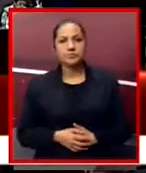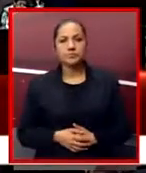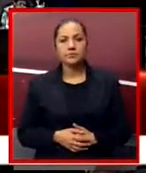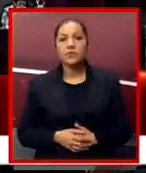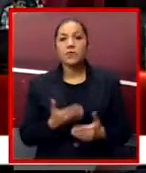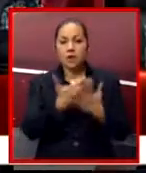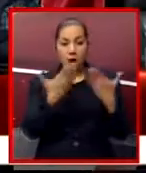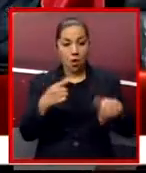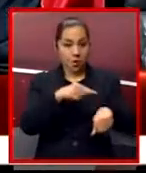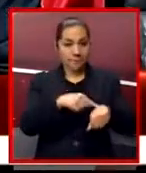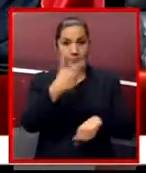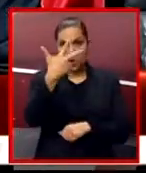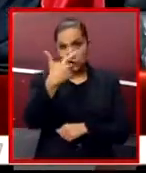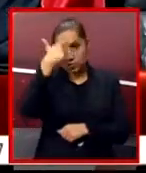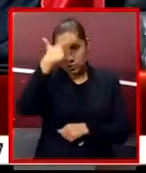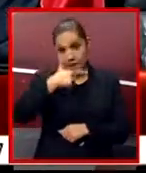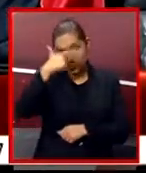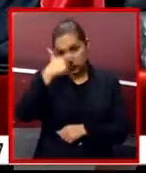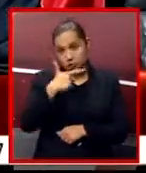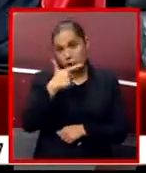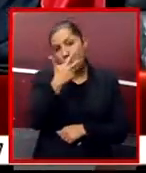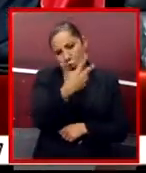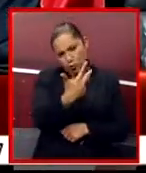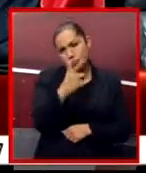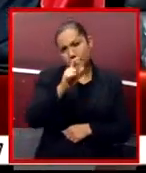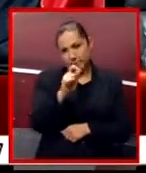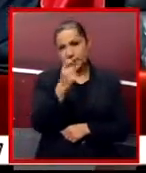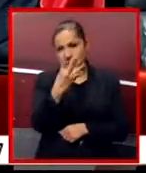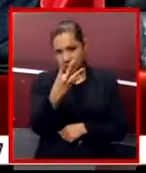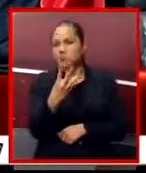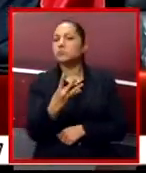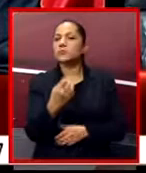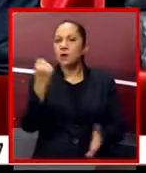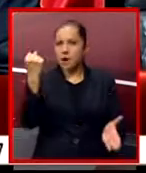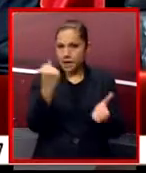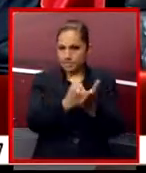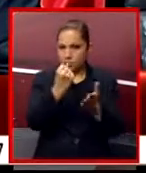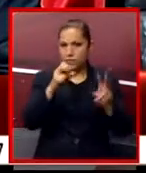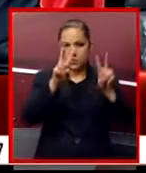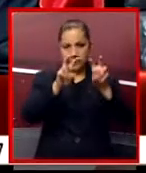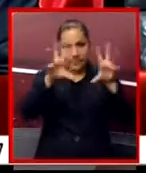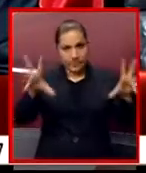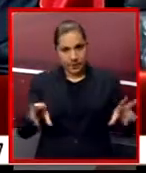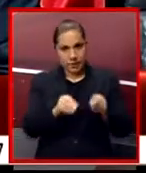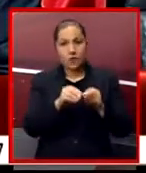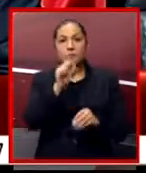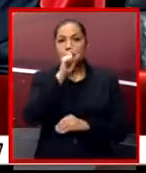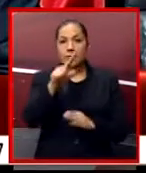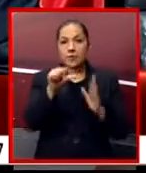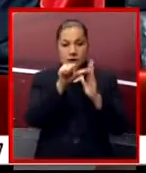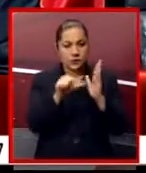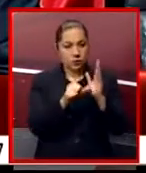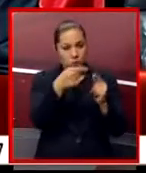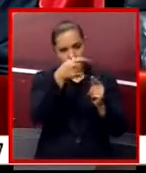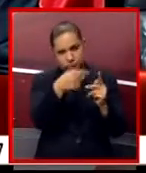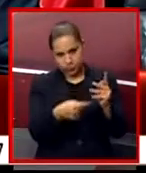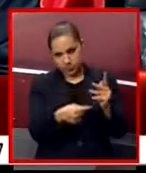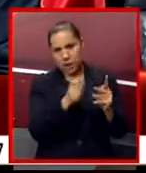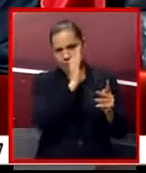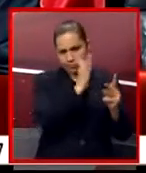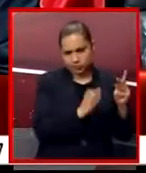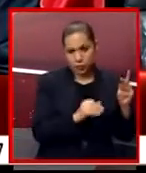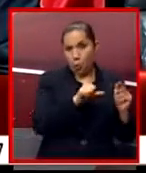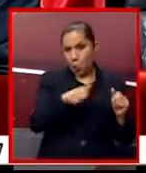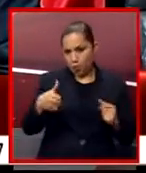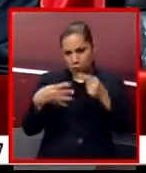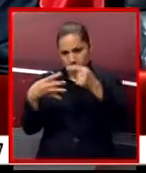Siendo las 8 de la noche con 4 minutos, queda aprobado en lo general y en lo particular los artículos no impugnados